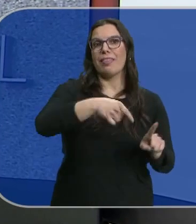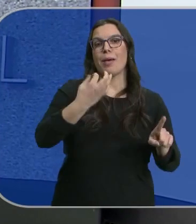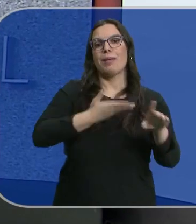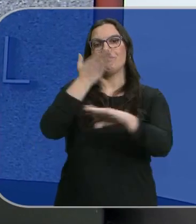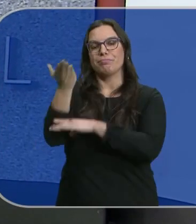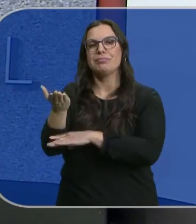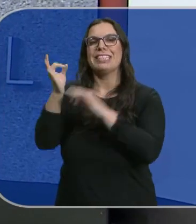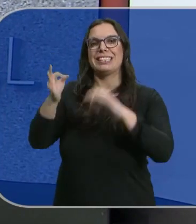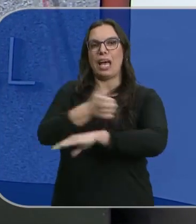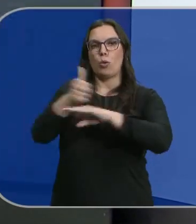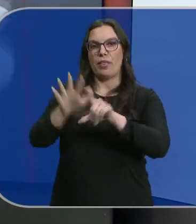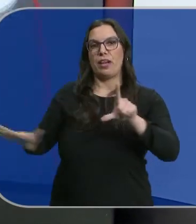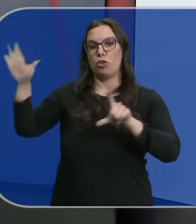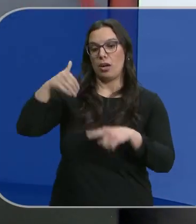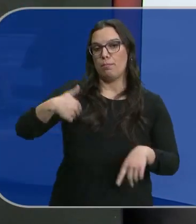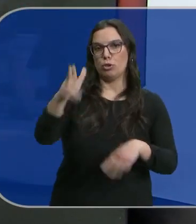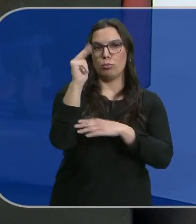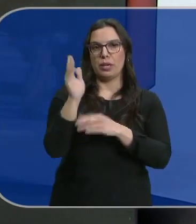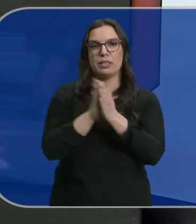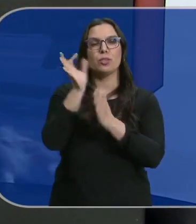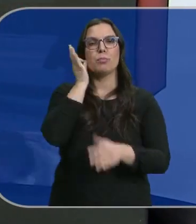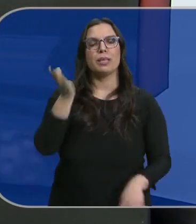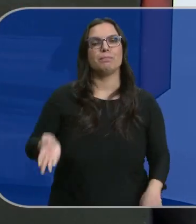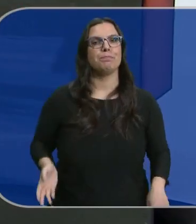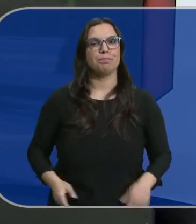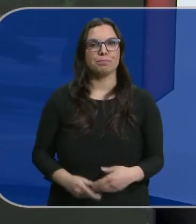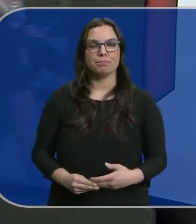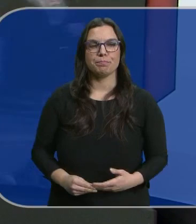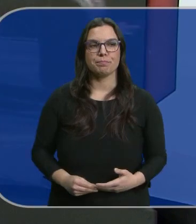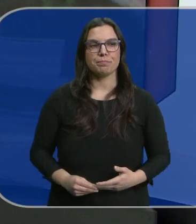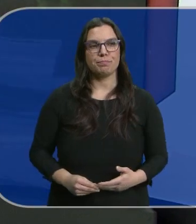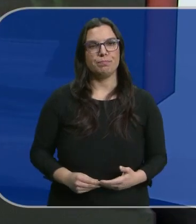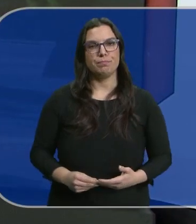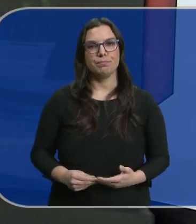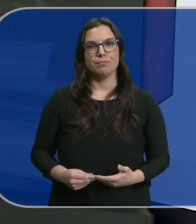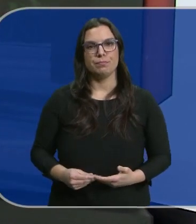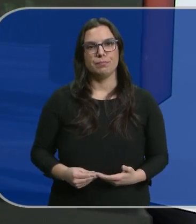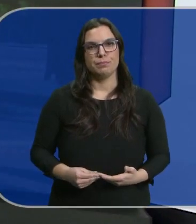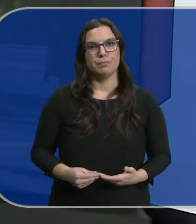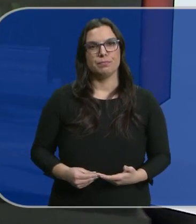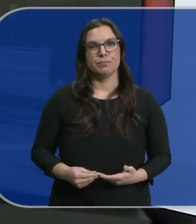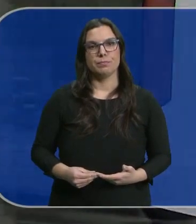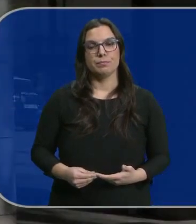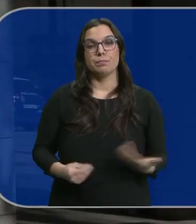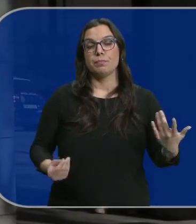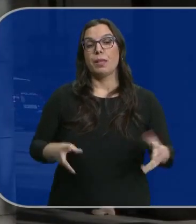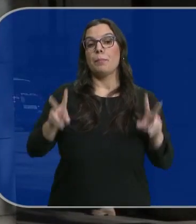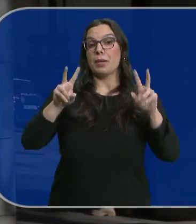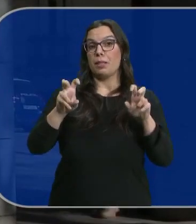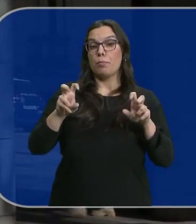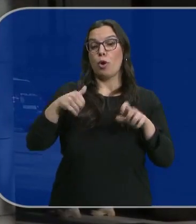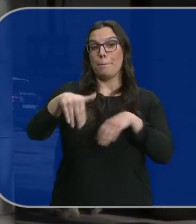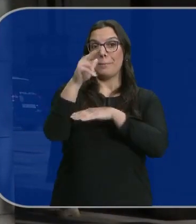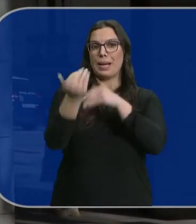Audiencia Nacional. Será el próximo viernes. Sara Ayuso. Será previsiblemente a